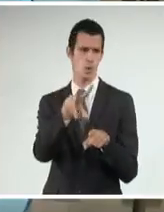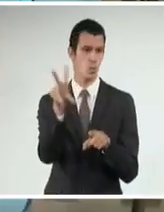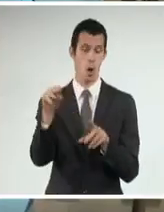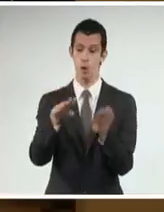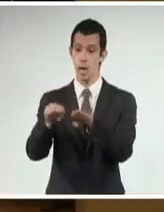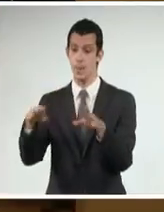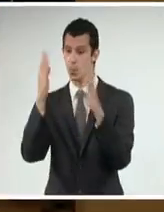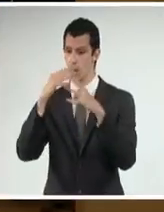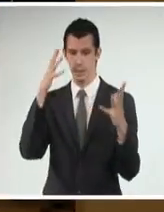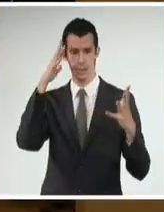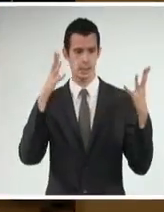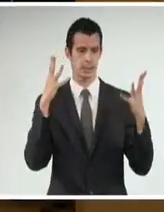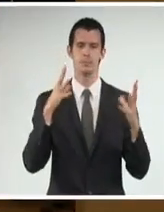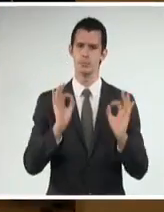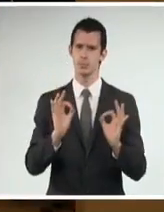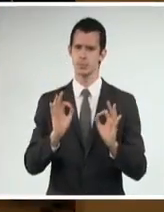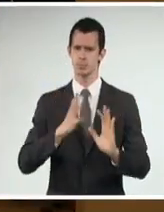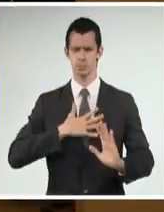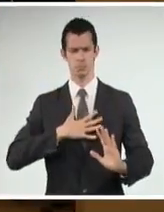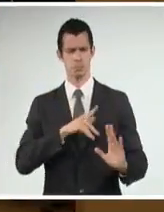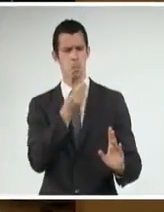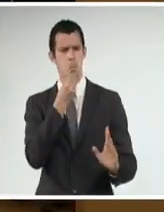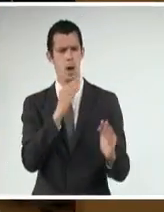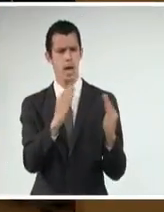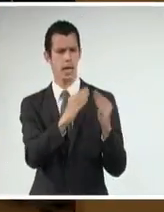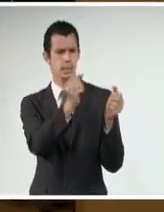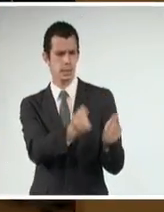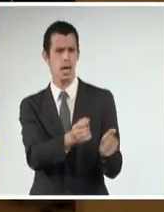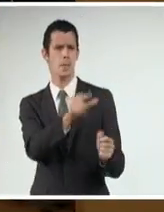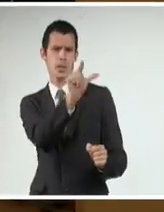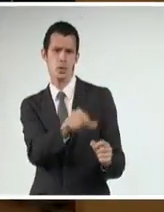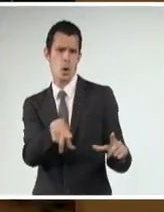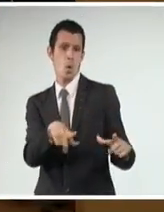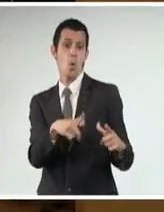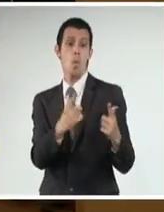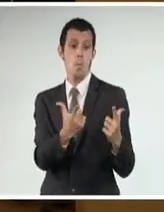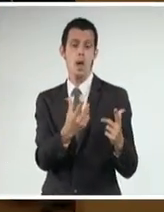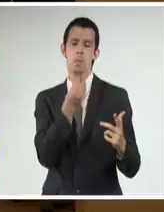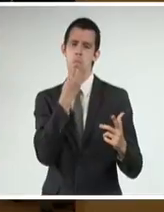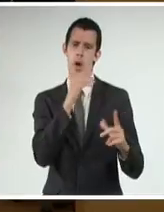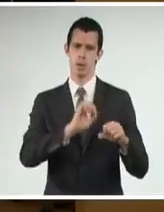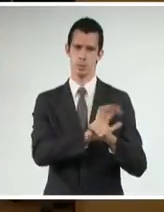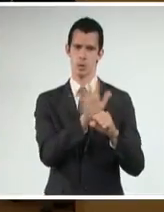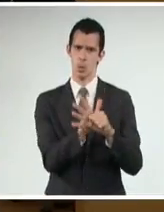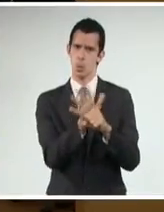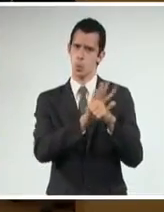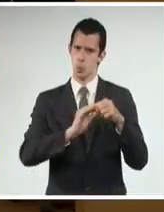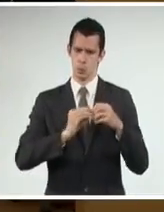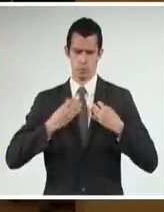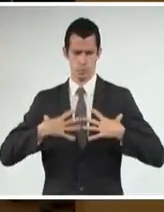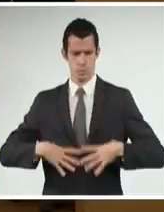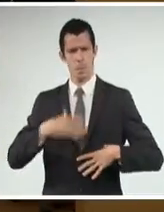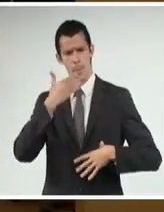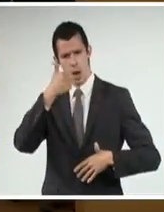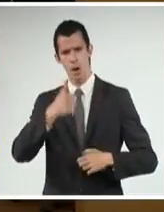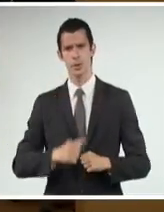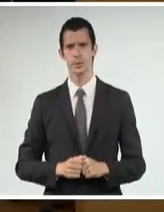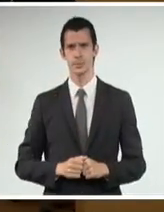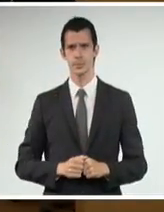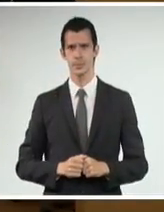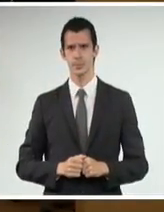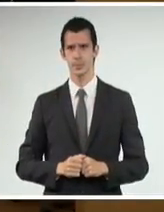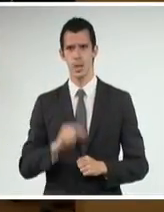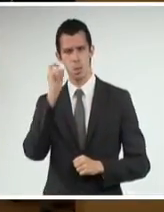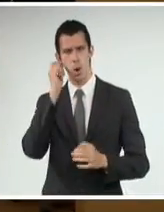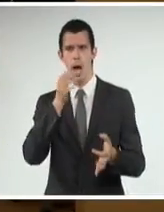bajo riesgo. Estas personas, además, tienen un seguimiento diario, una evolución diaria de ese ingreso